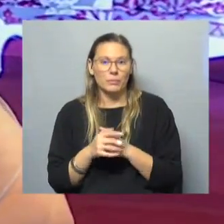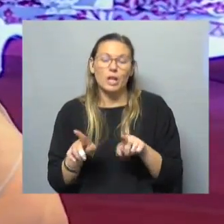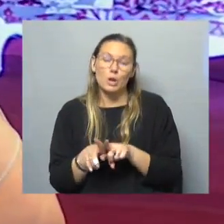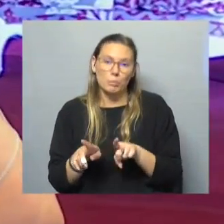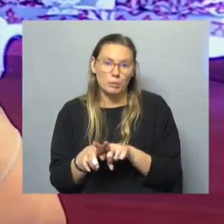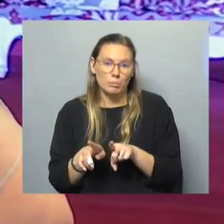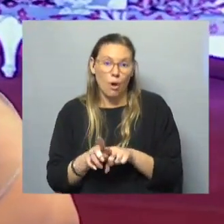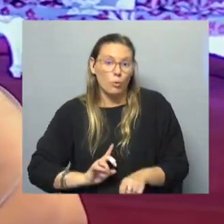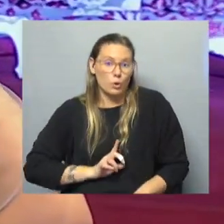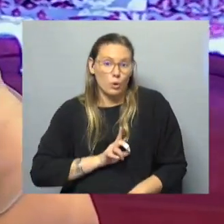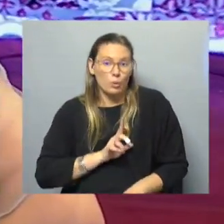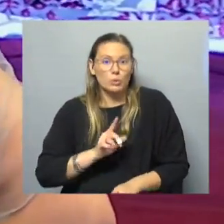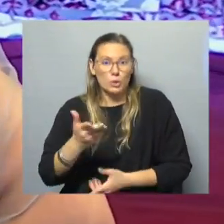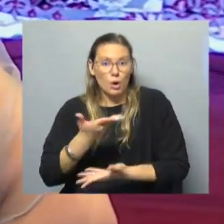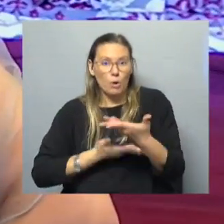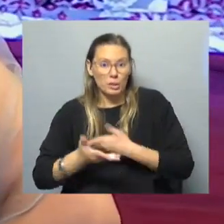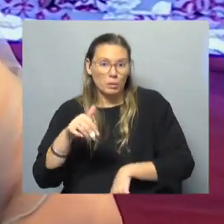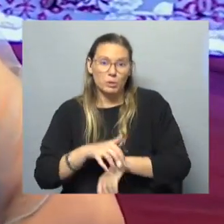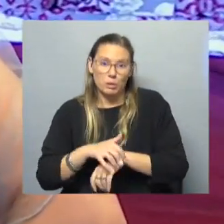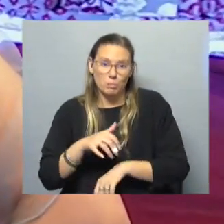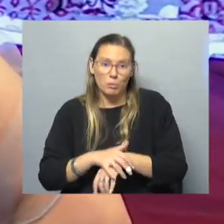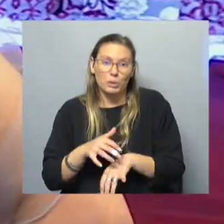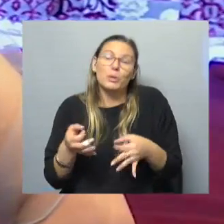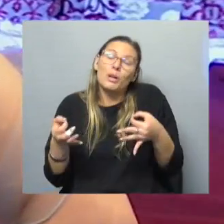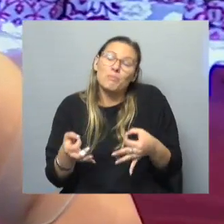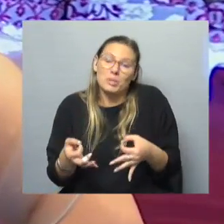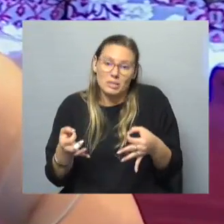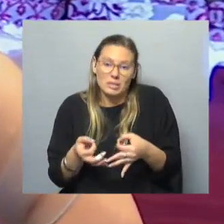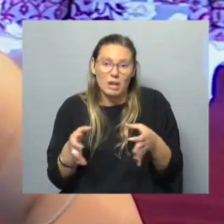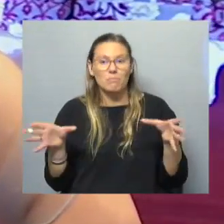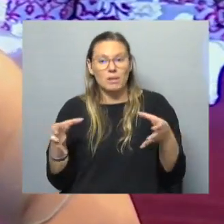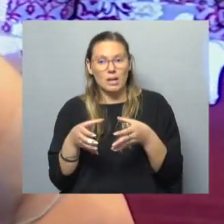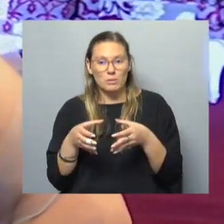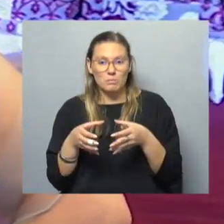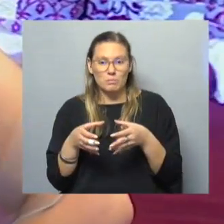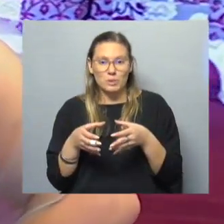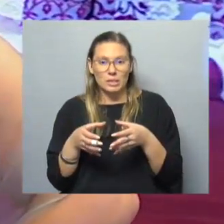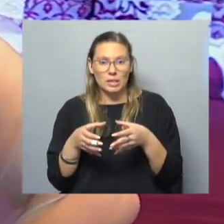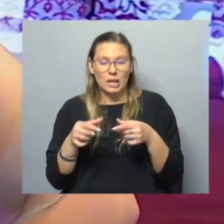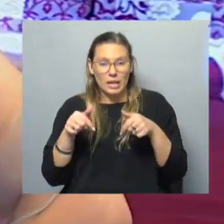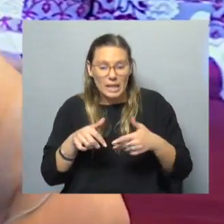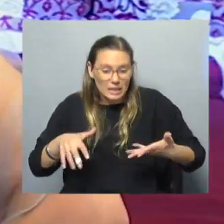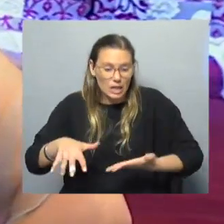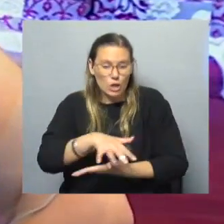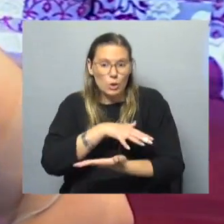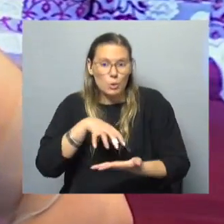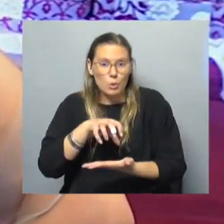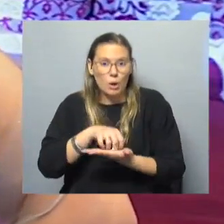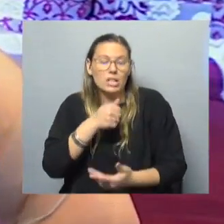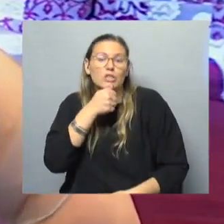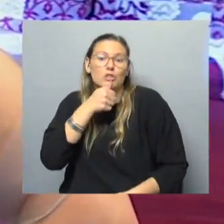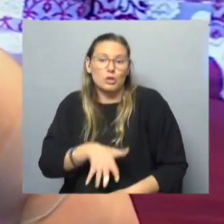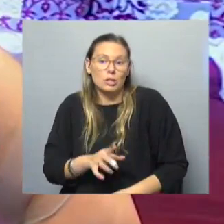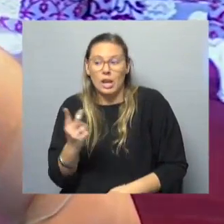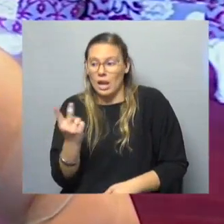Igualmente, un honor que compartamos este momento tan especial para la comunidad en este lugar, haciendo historia, que